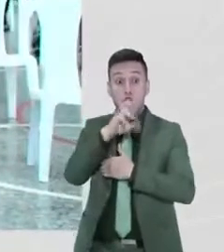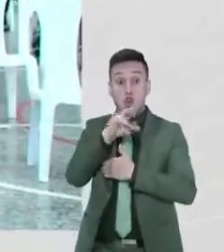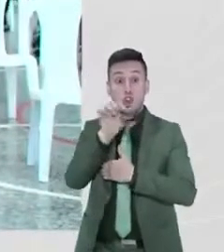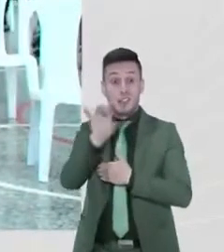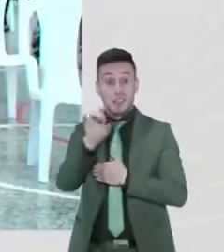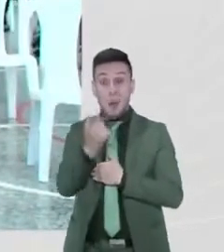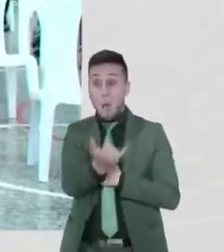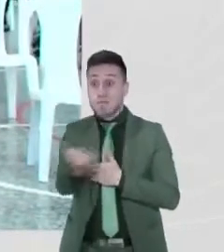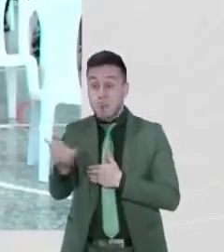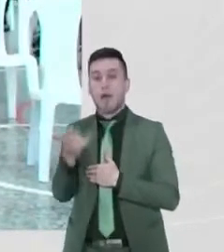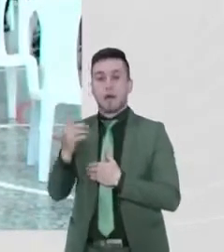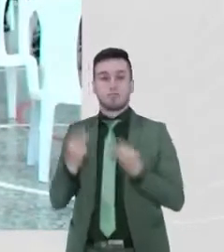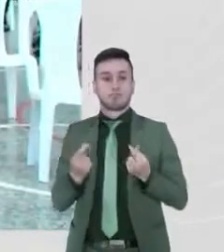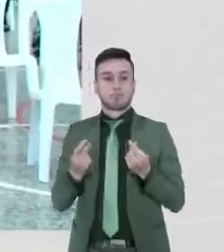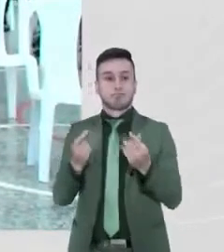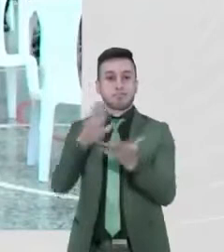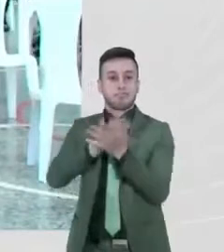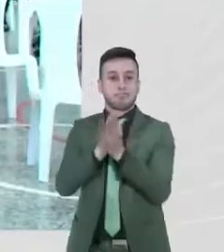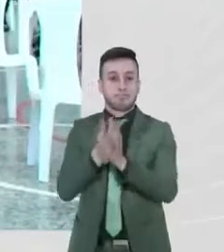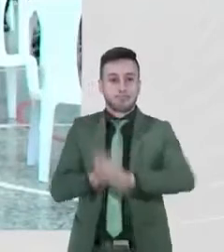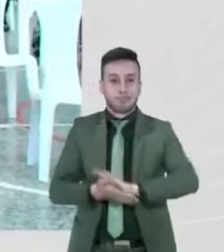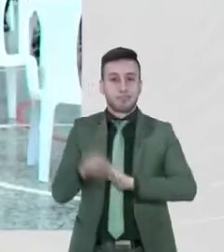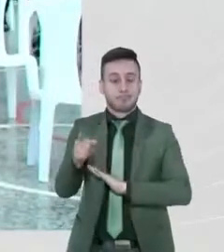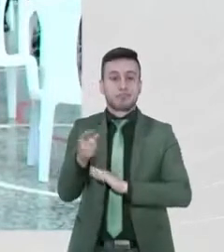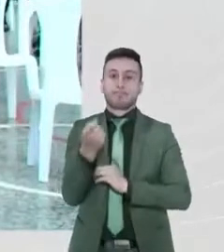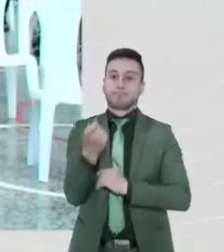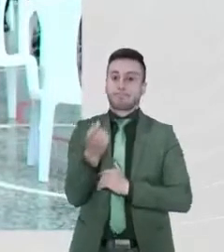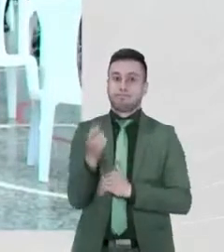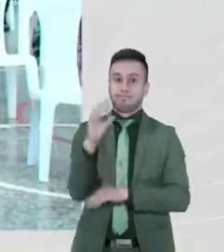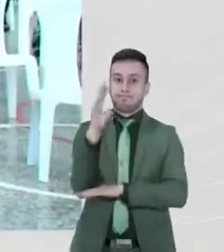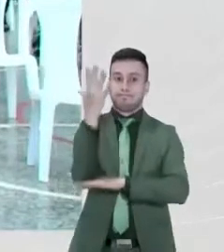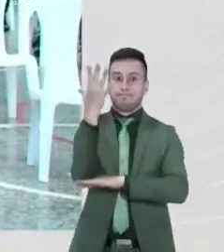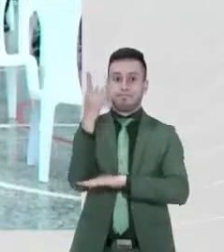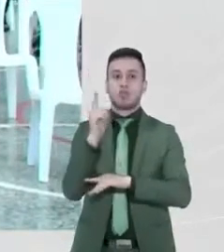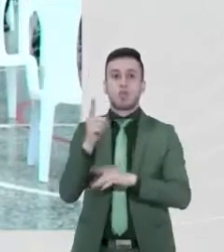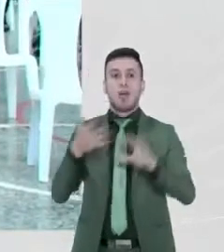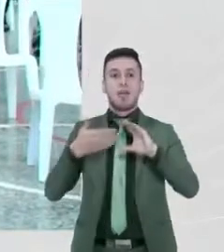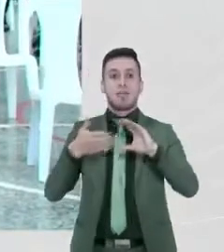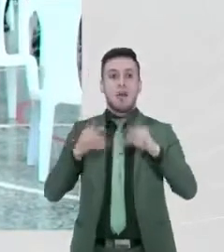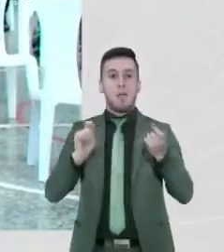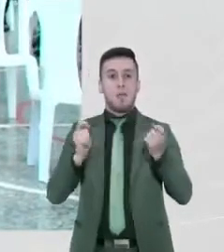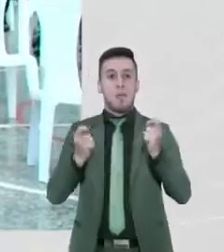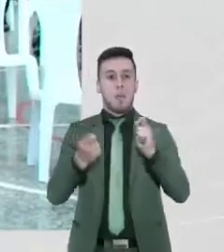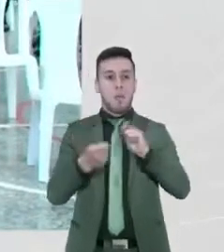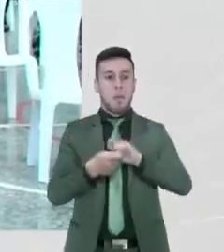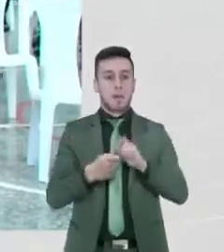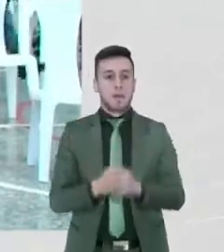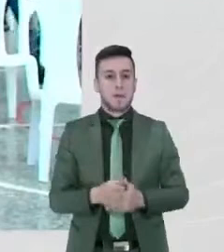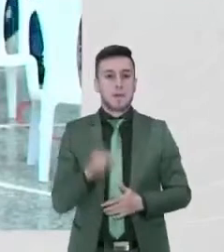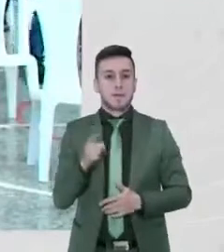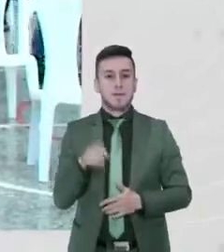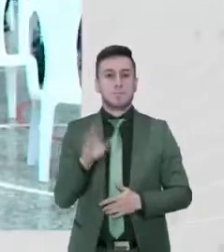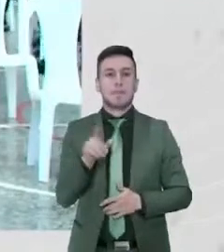zona aceleraría la extinción de estas especies sensibles debido al cambio en los microclimas. Este tema de la disminución de la